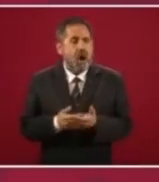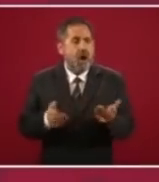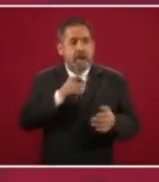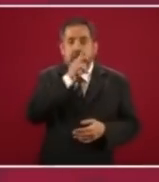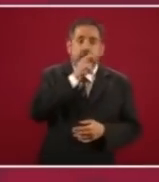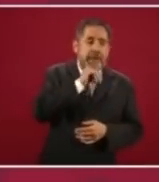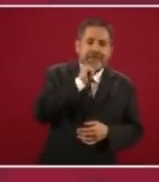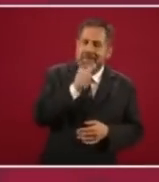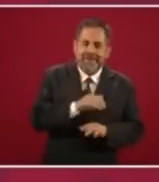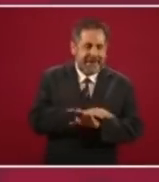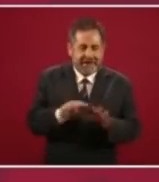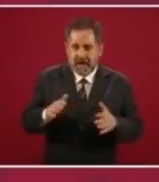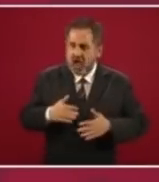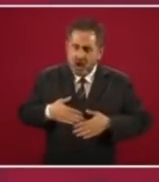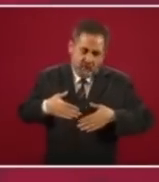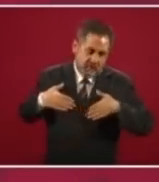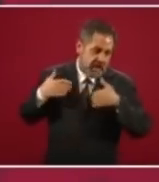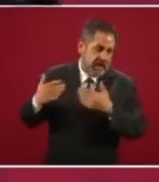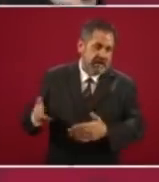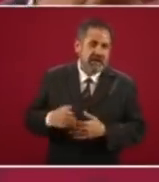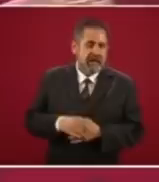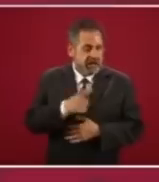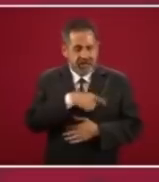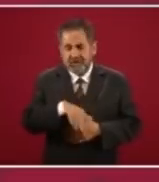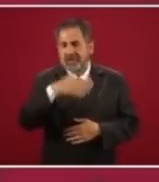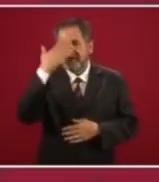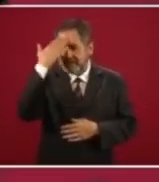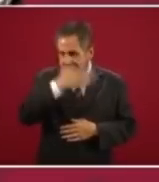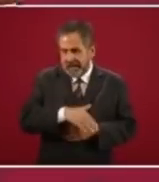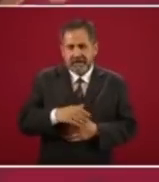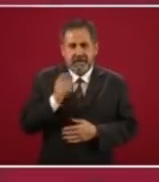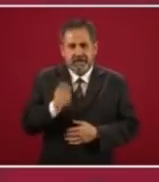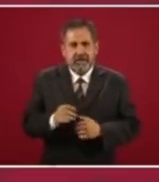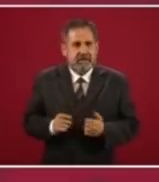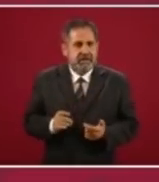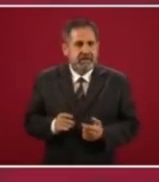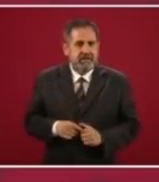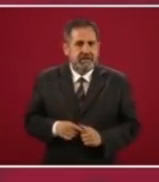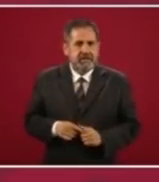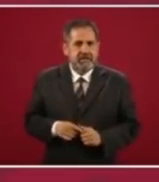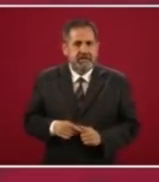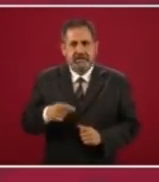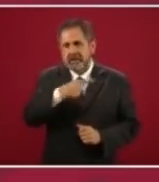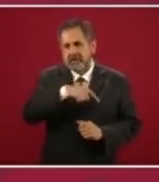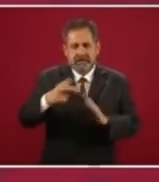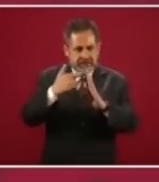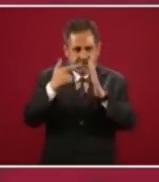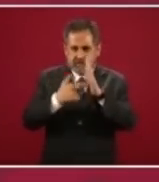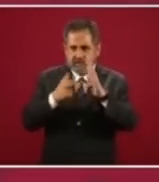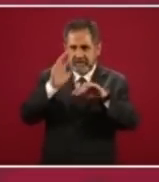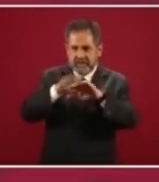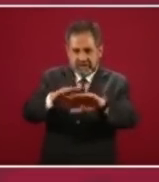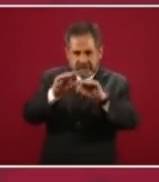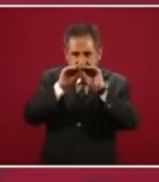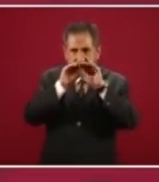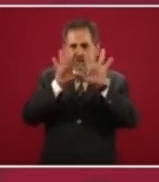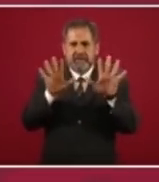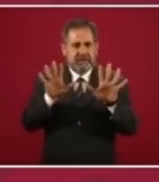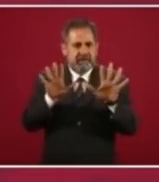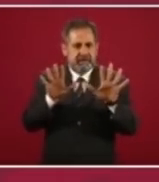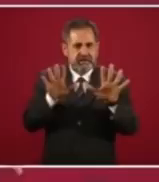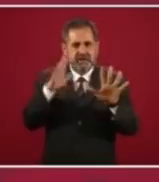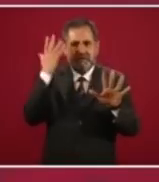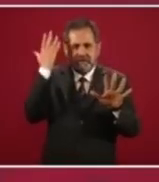preocupación. Ya saben de que son reglas claras.